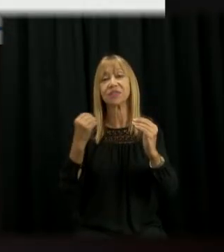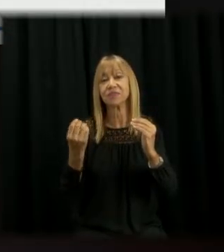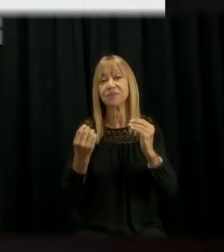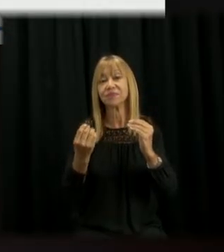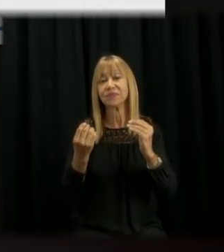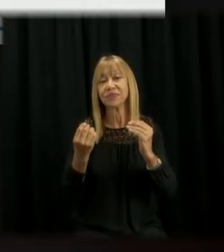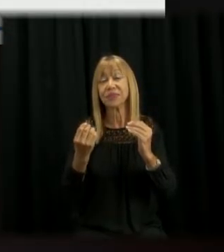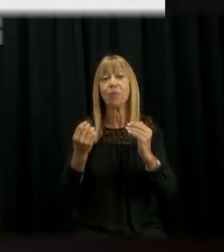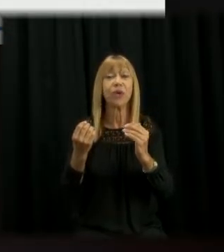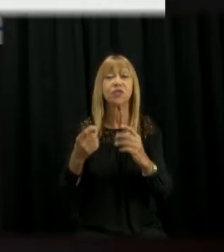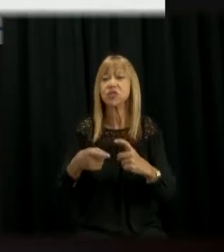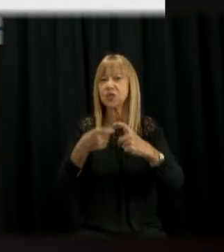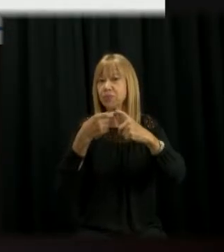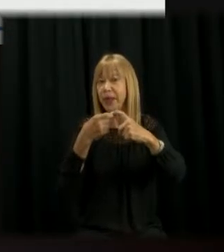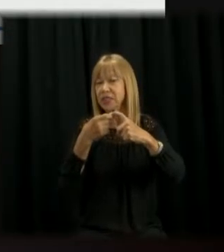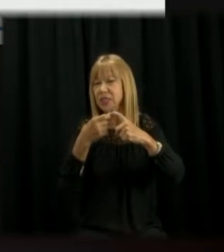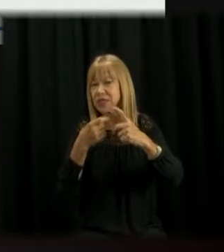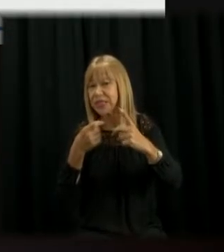inversiones antes del huracán